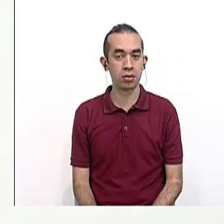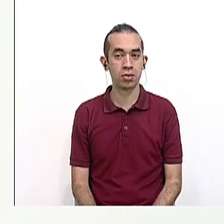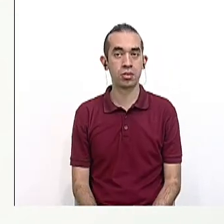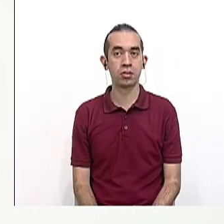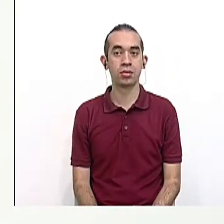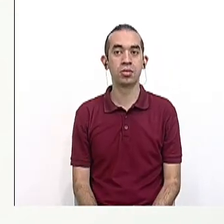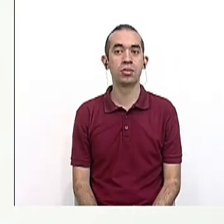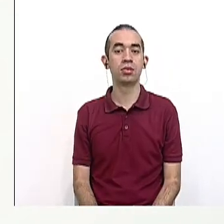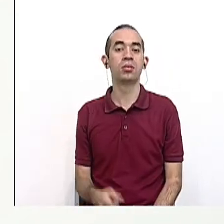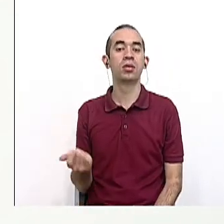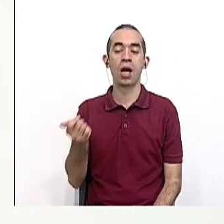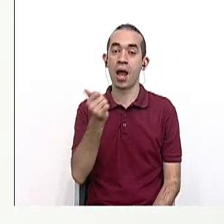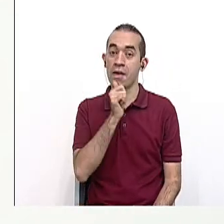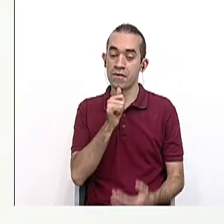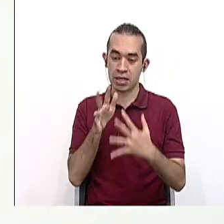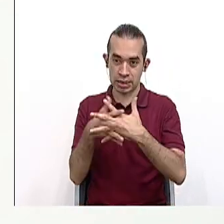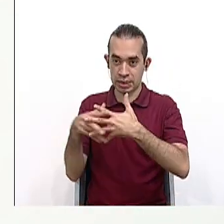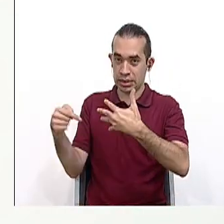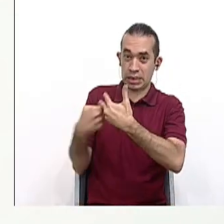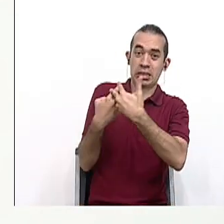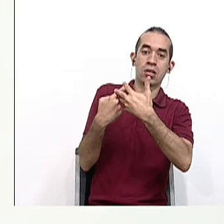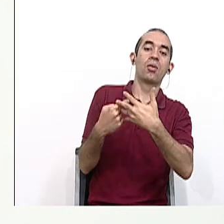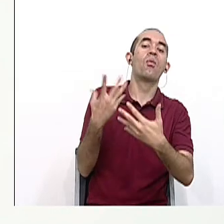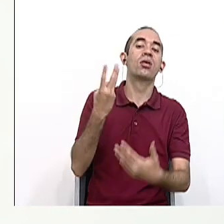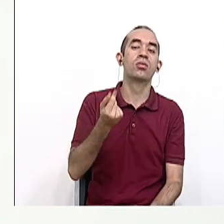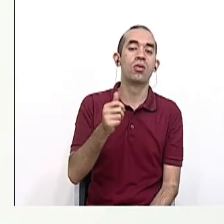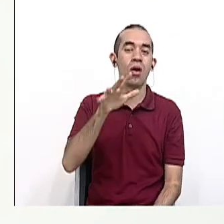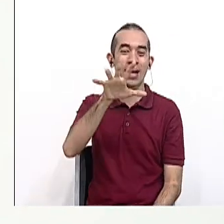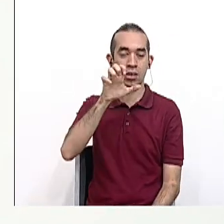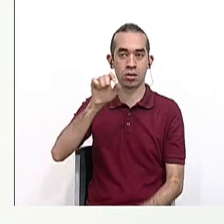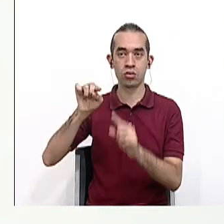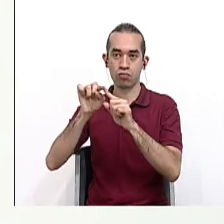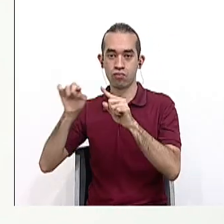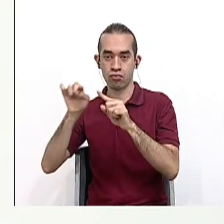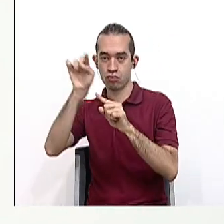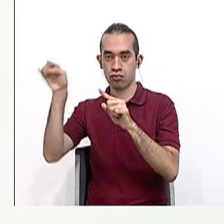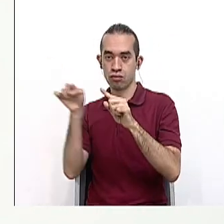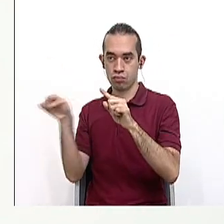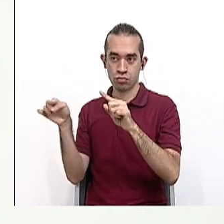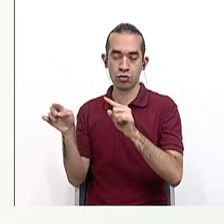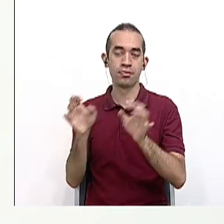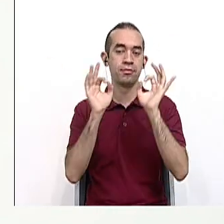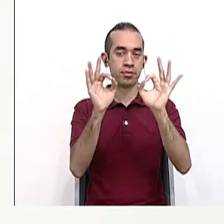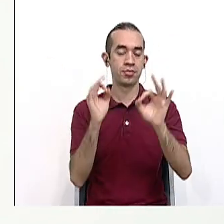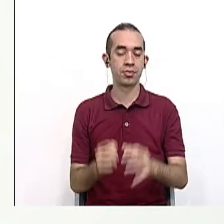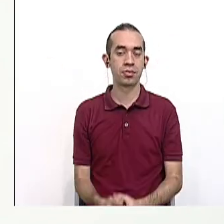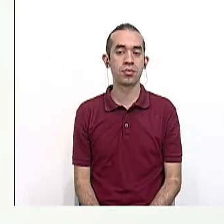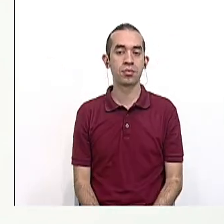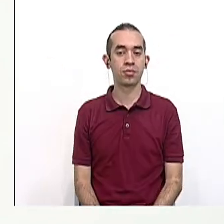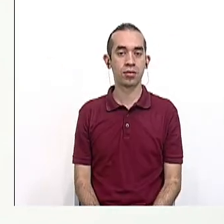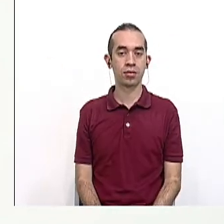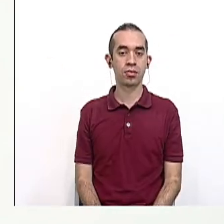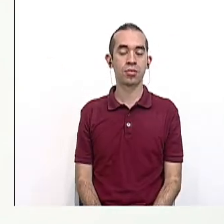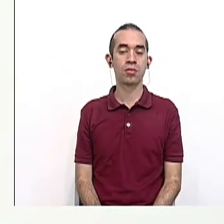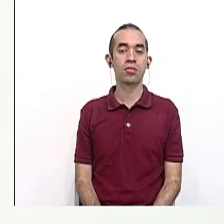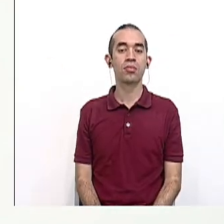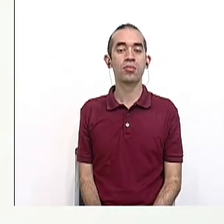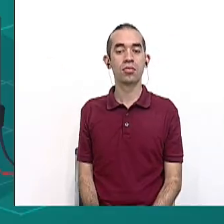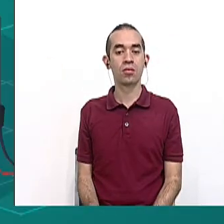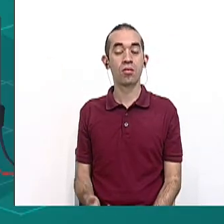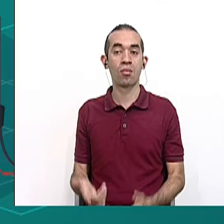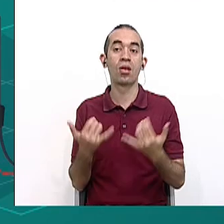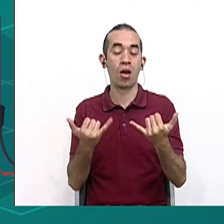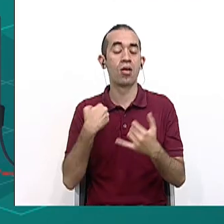El valor de esa resistencia sería de 500 ohmios. Muy bien, ahora nosotros entonces para